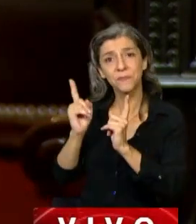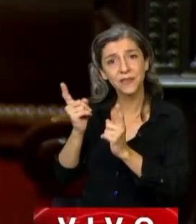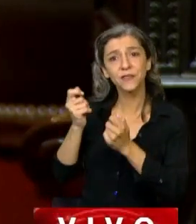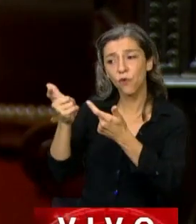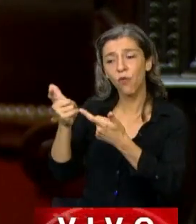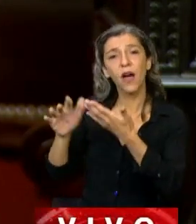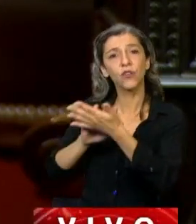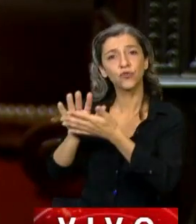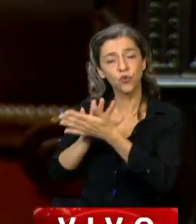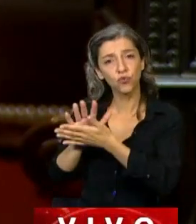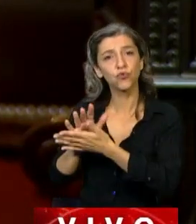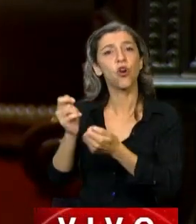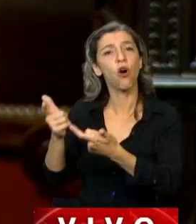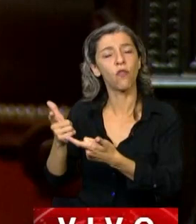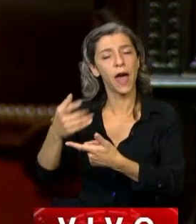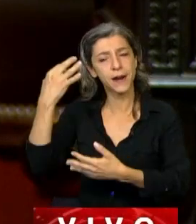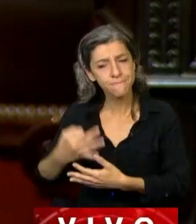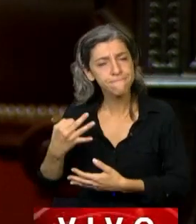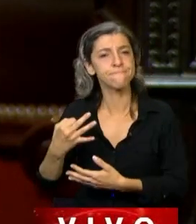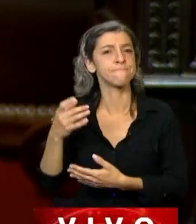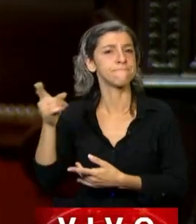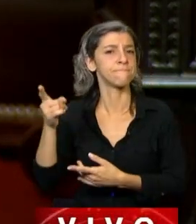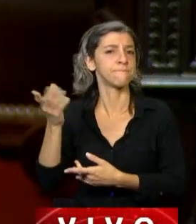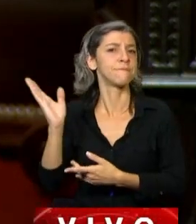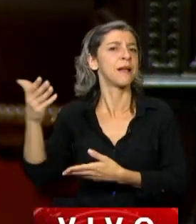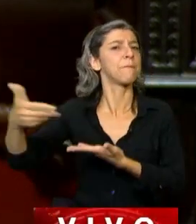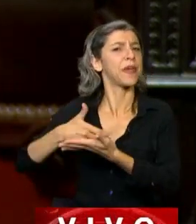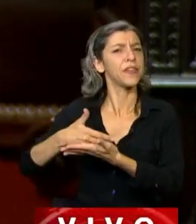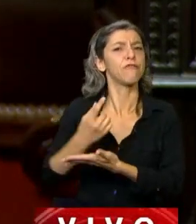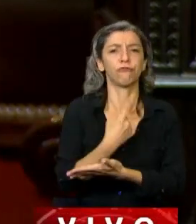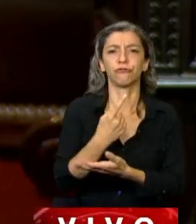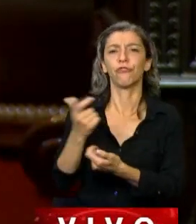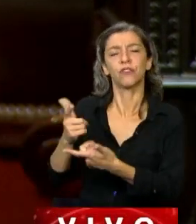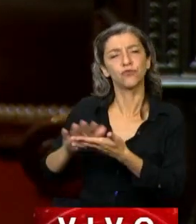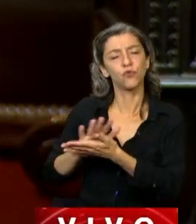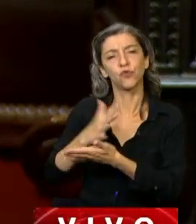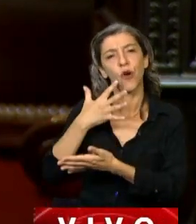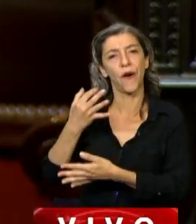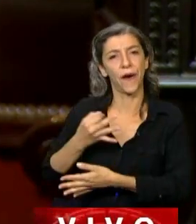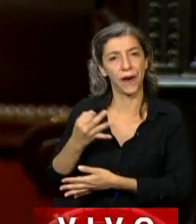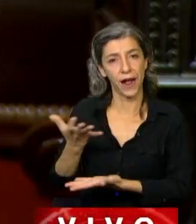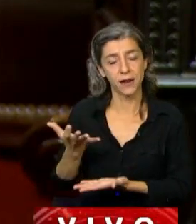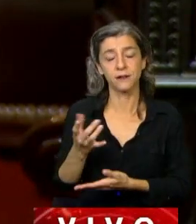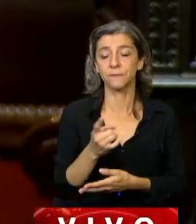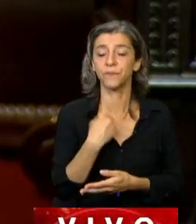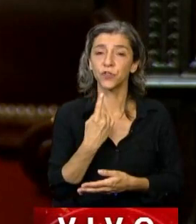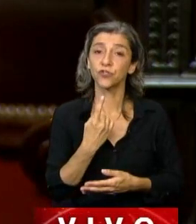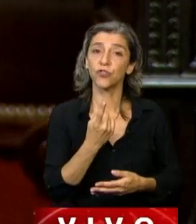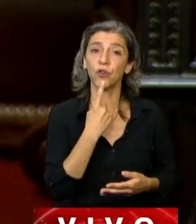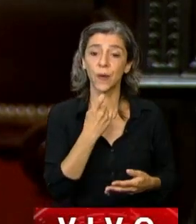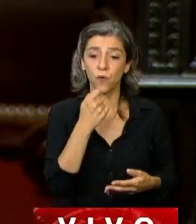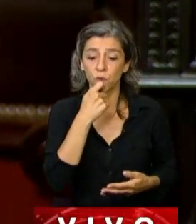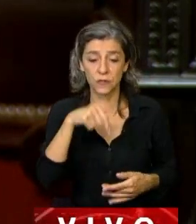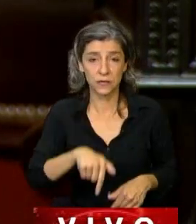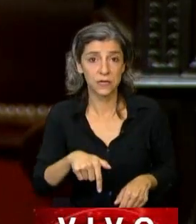afectan, que sean que satisfagan a esas demandas sociales. Y el criterio para saber si estamos haciendo lo